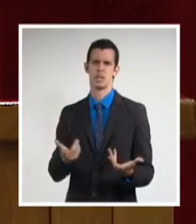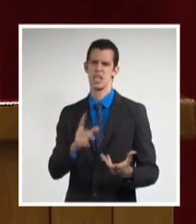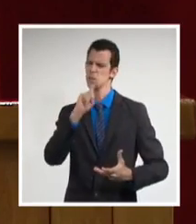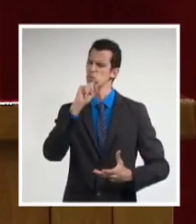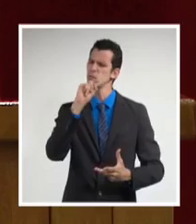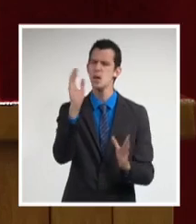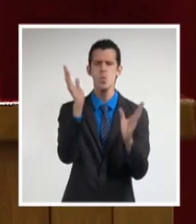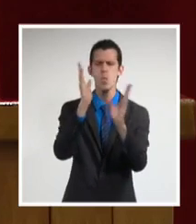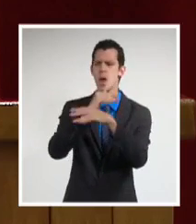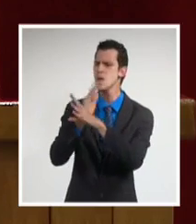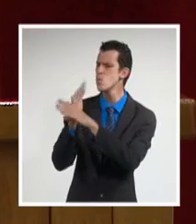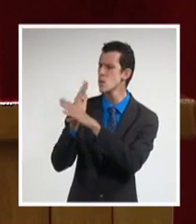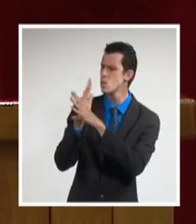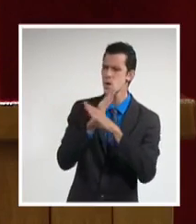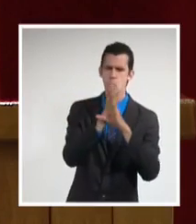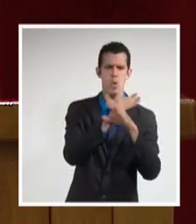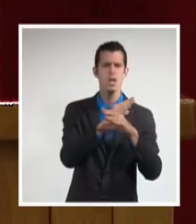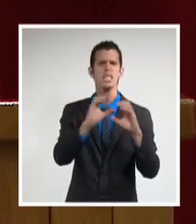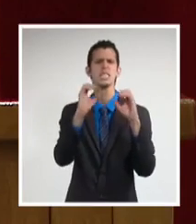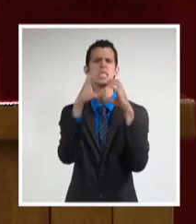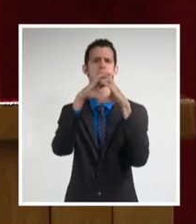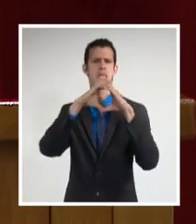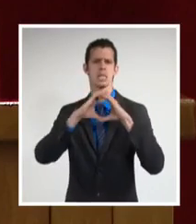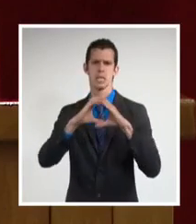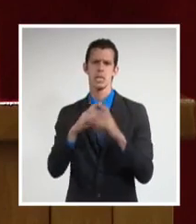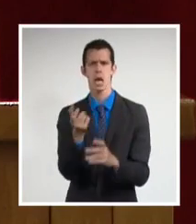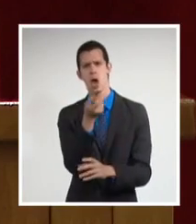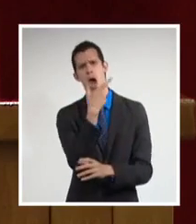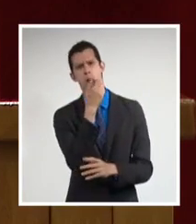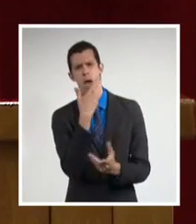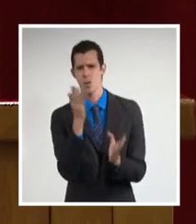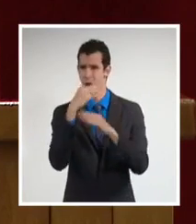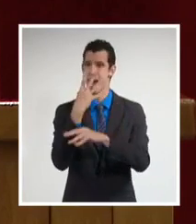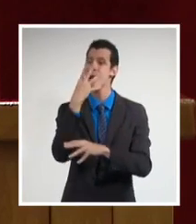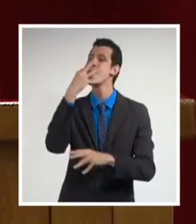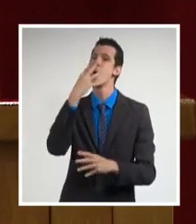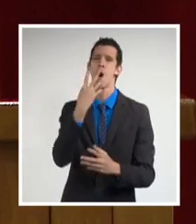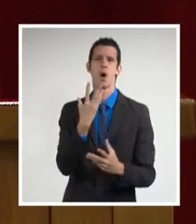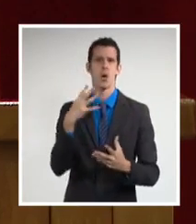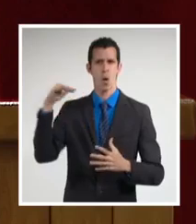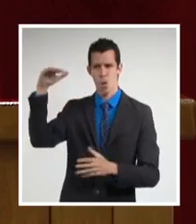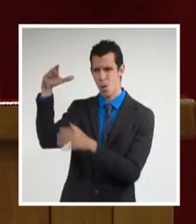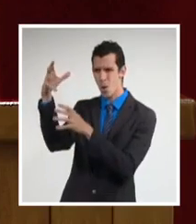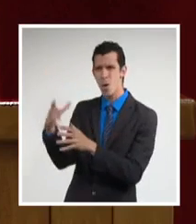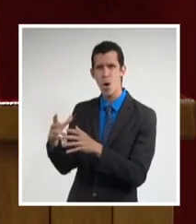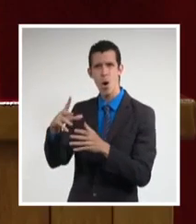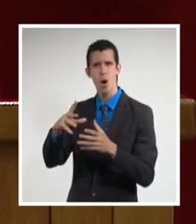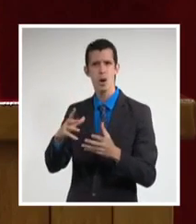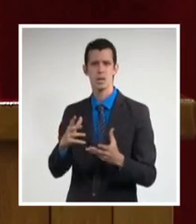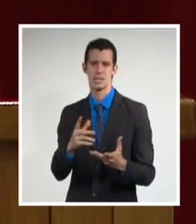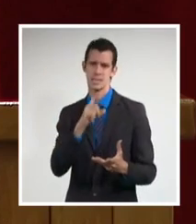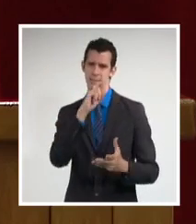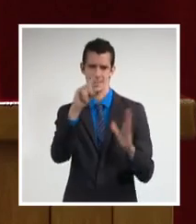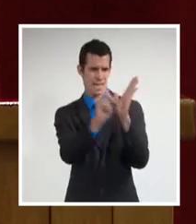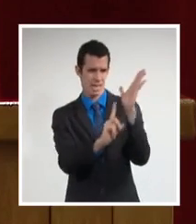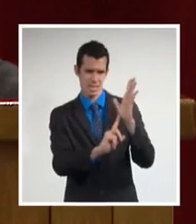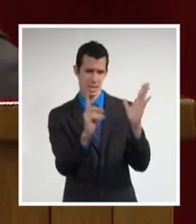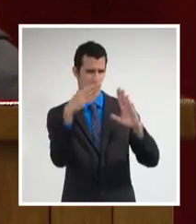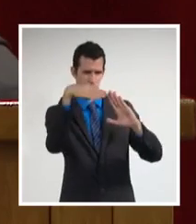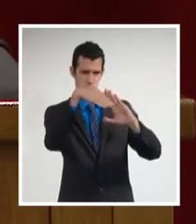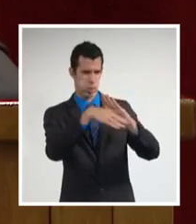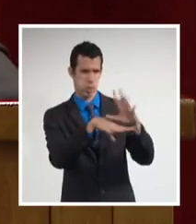disponibilidad de medicamentos y déficit elevado de oxígeno terapéutico, problemas en la generación eléctrica, desabastecimientos de